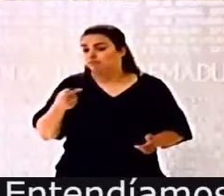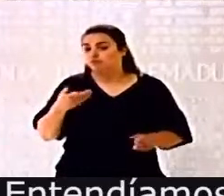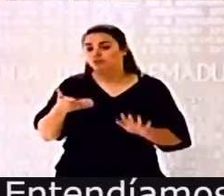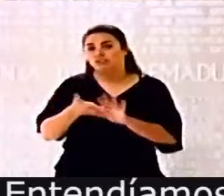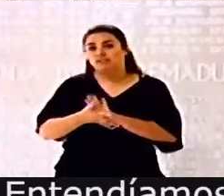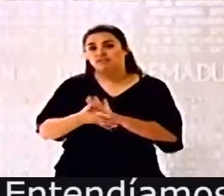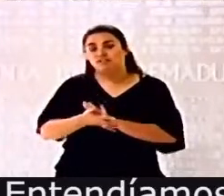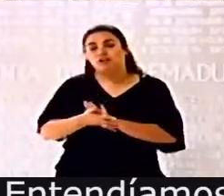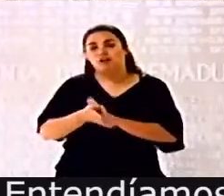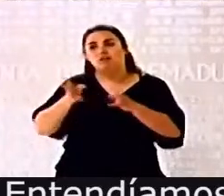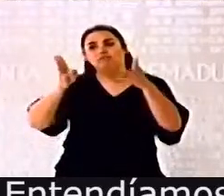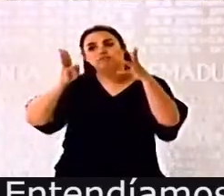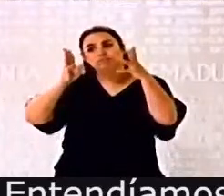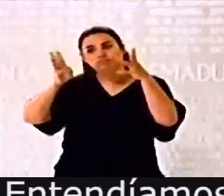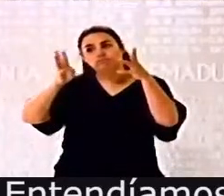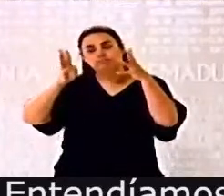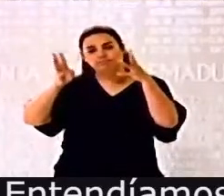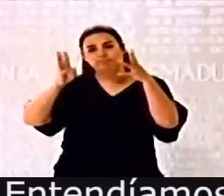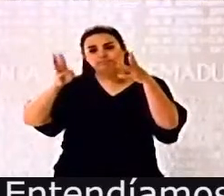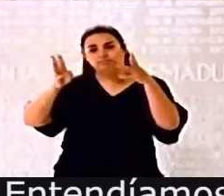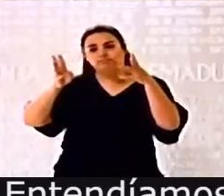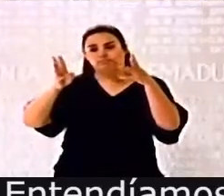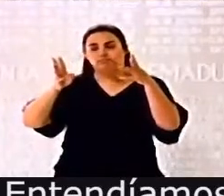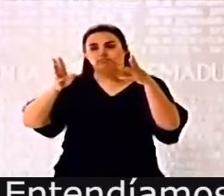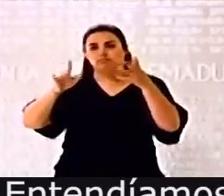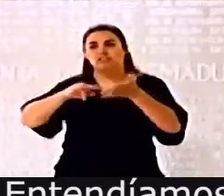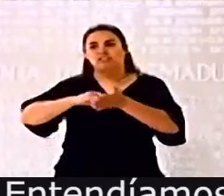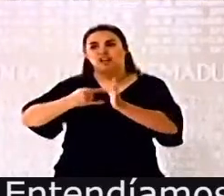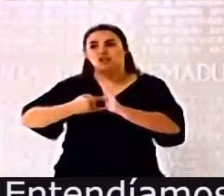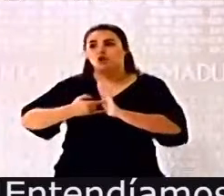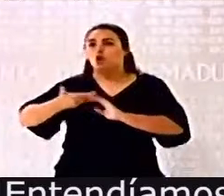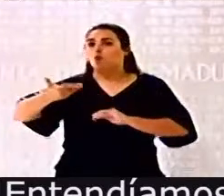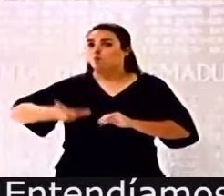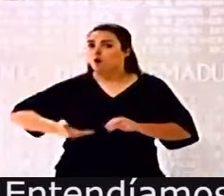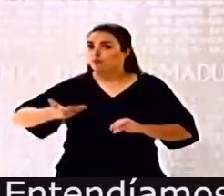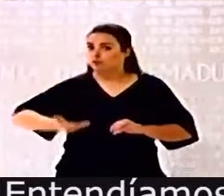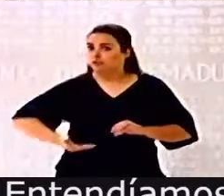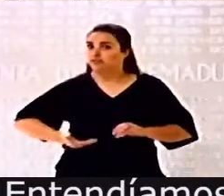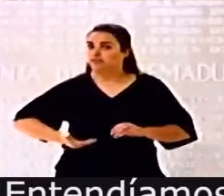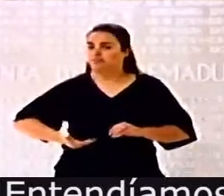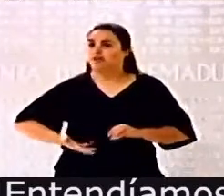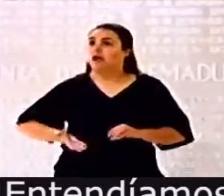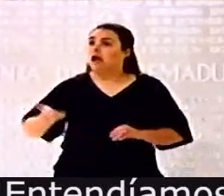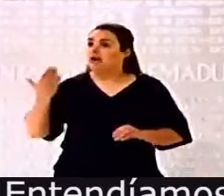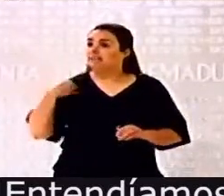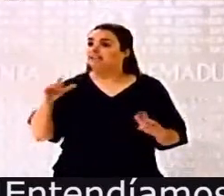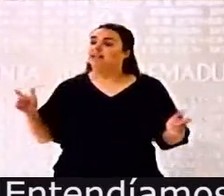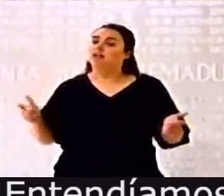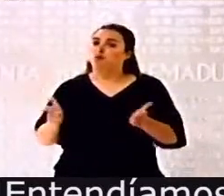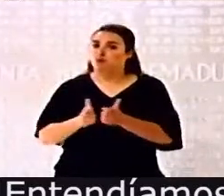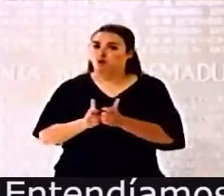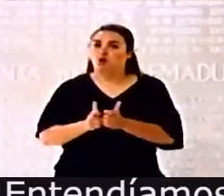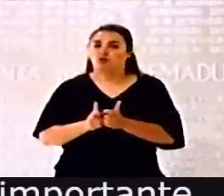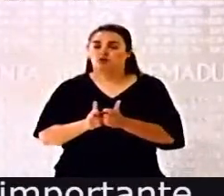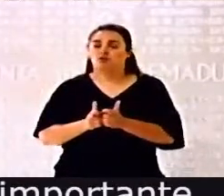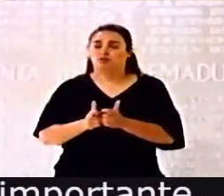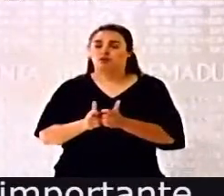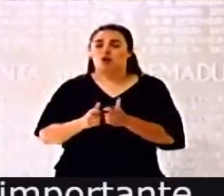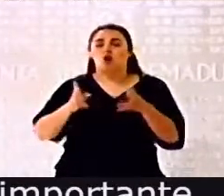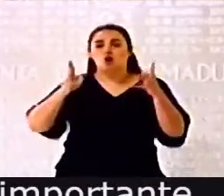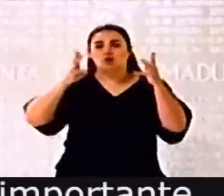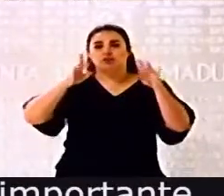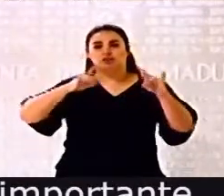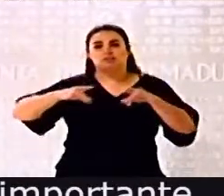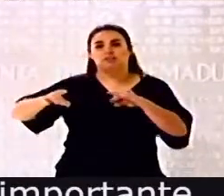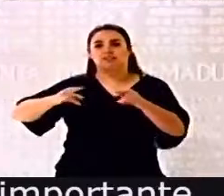requería un asesoramiento técnico muy importante. Ayer tuvimos una reunión del Consejo Interterritorial del